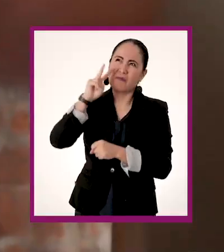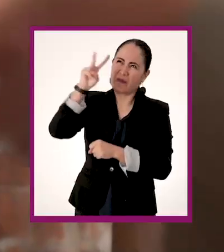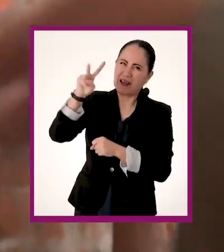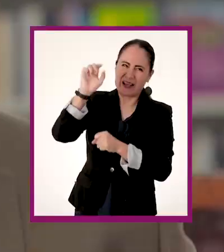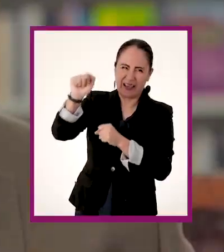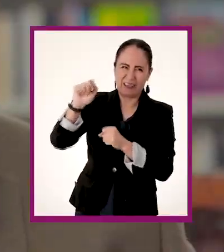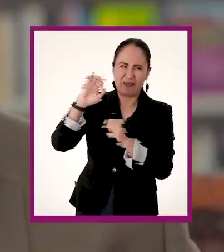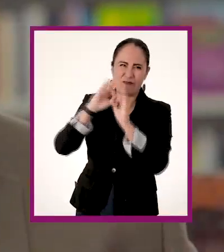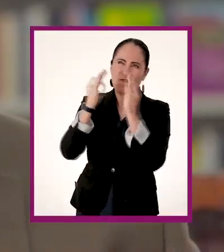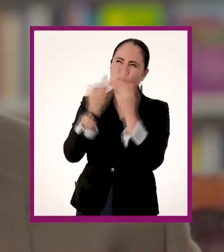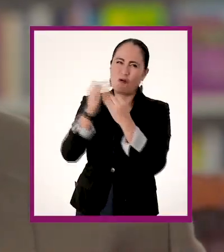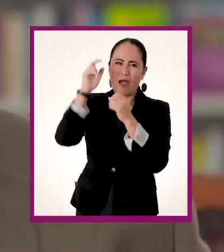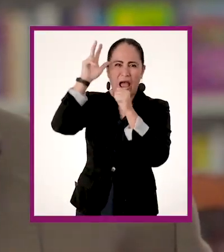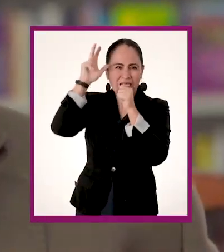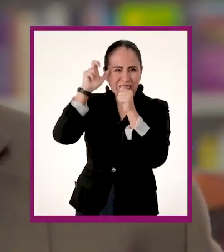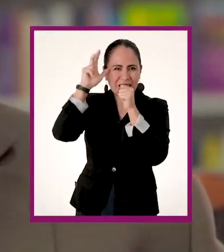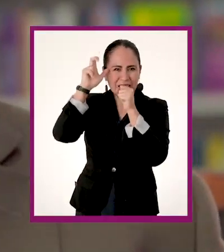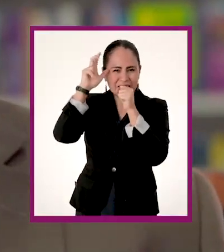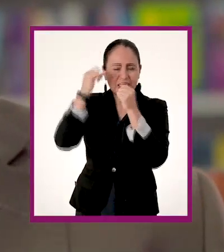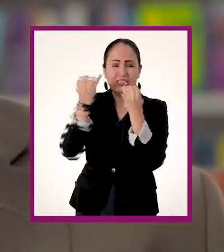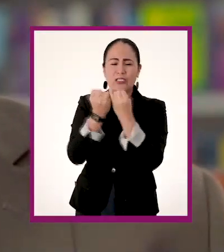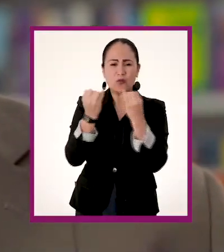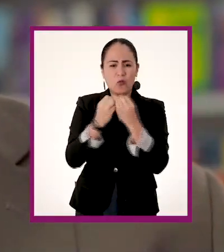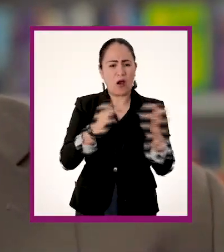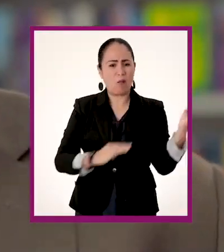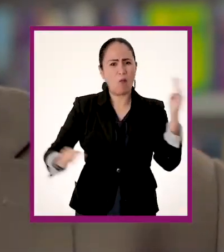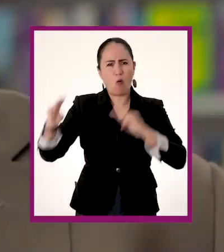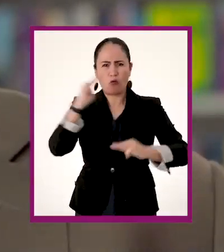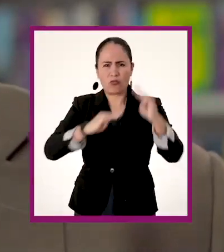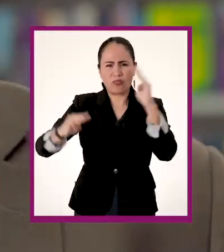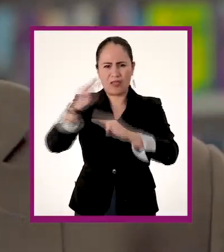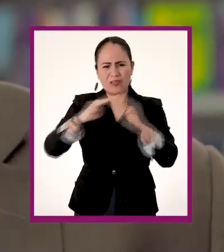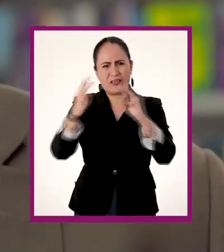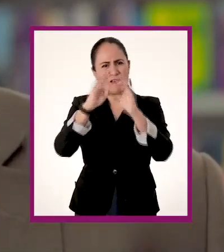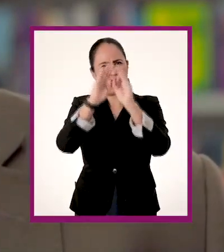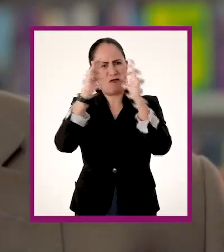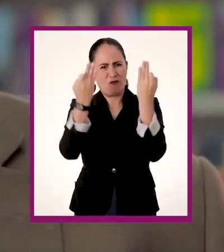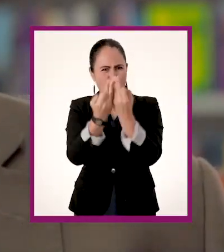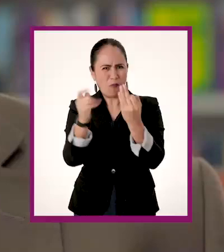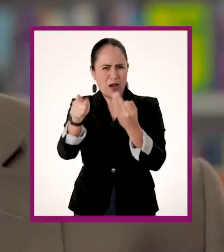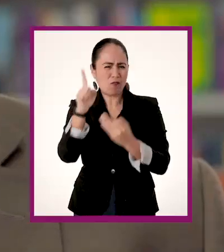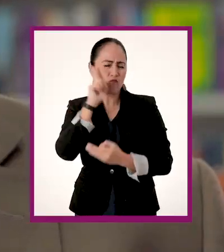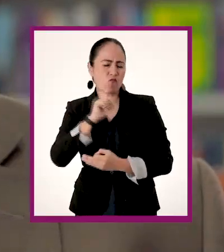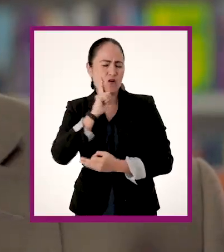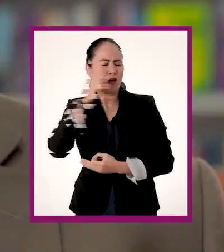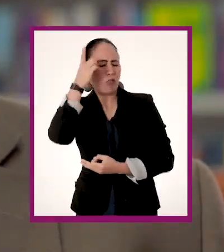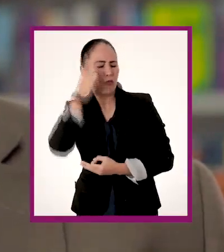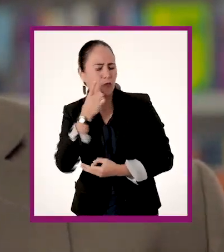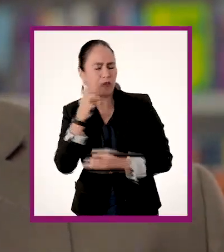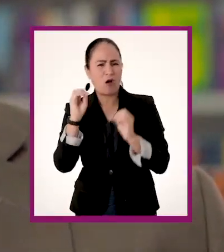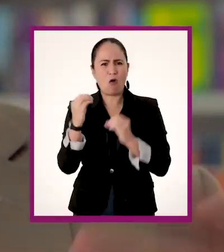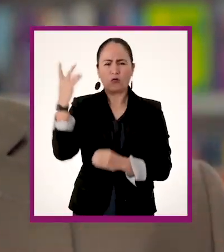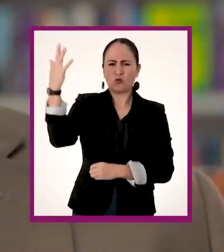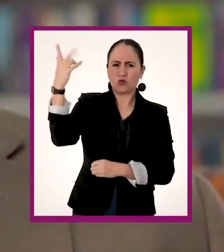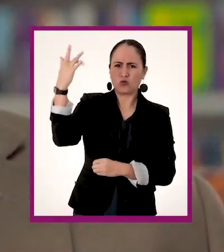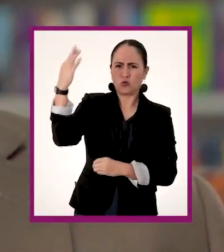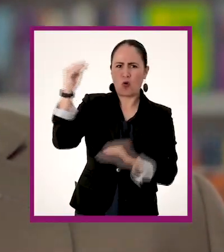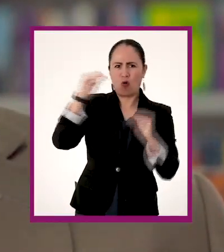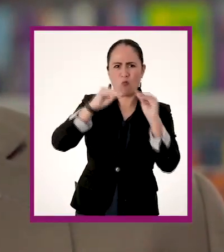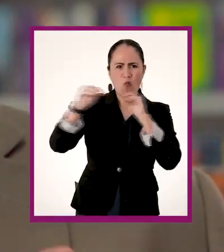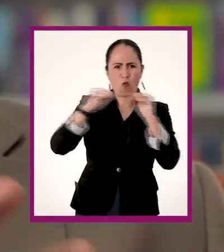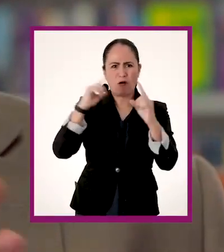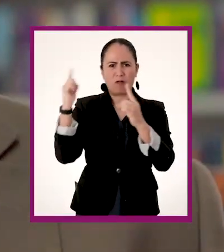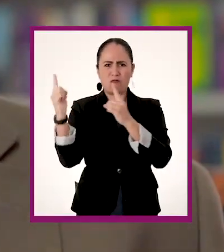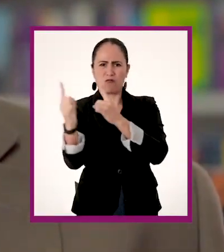son. Claro. Y el mito también tiene esa función. Claro. El mito también nos explica por qué hay un conejo en la cara de la luna, por qué los